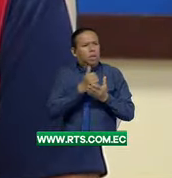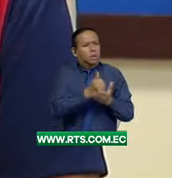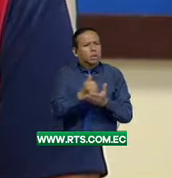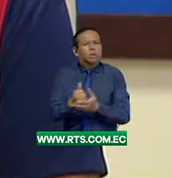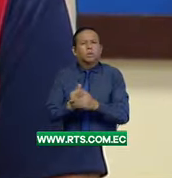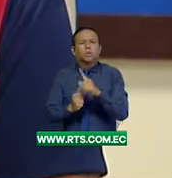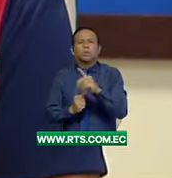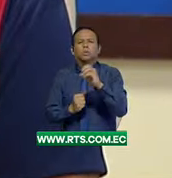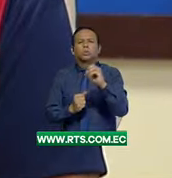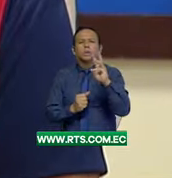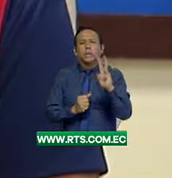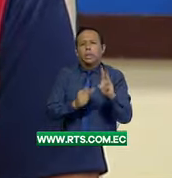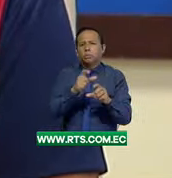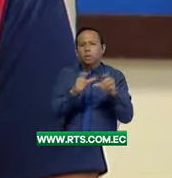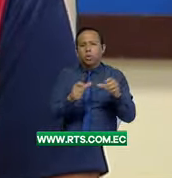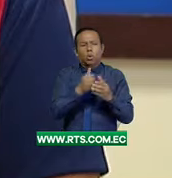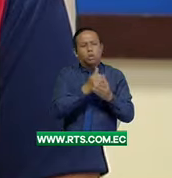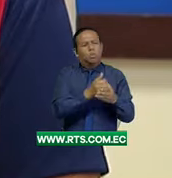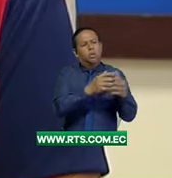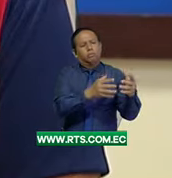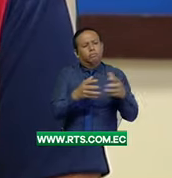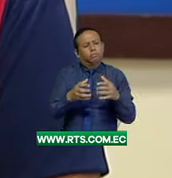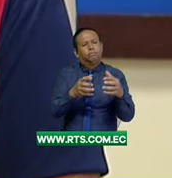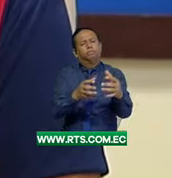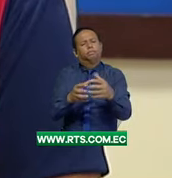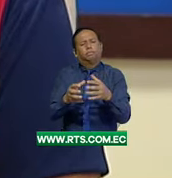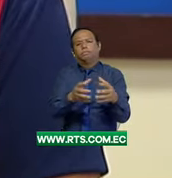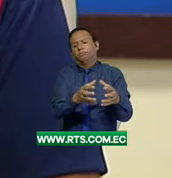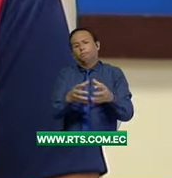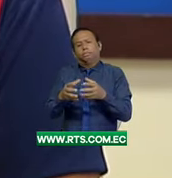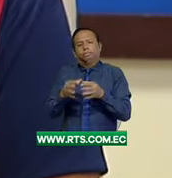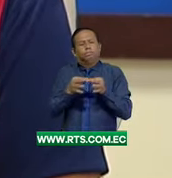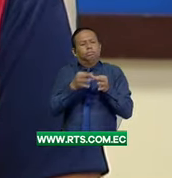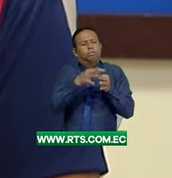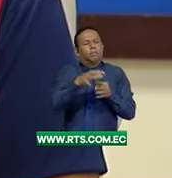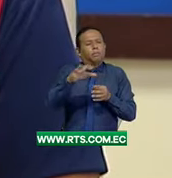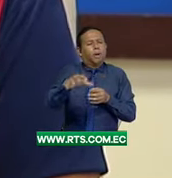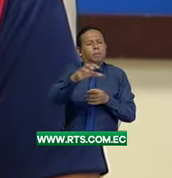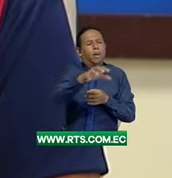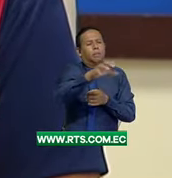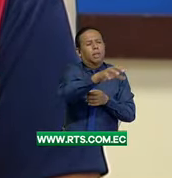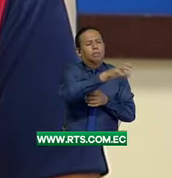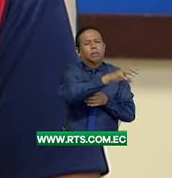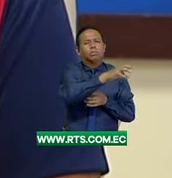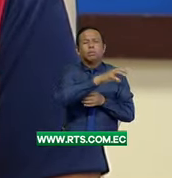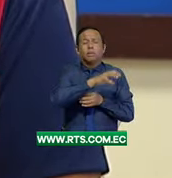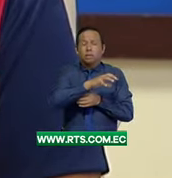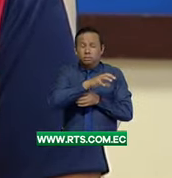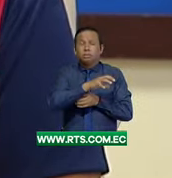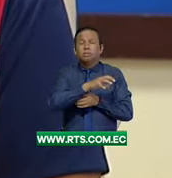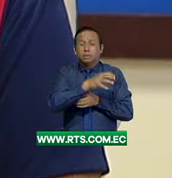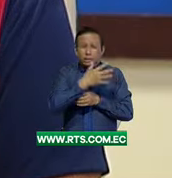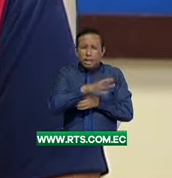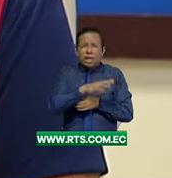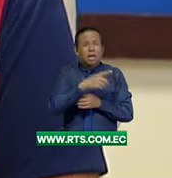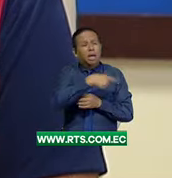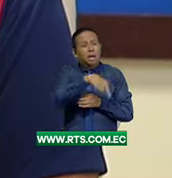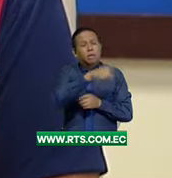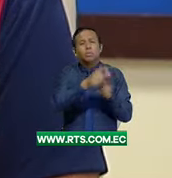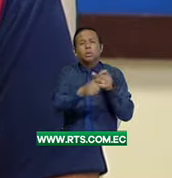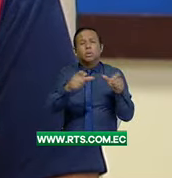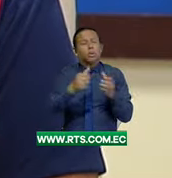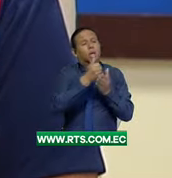106 personas de diferentes sectores como son San Jacinto, Agua Verde, Ladrillera, el sector de Garay,